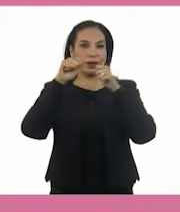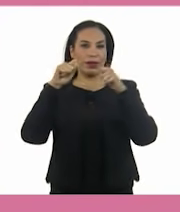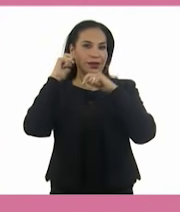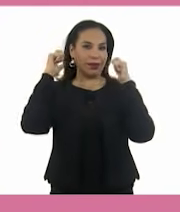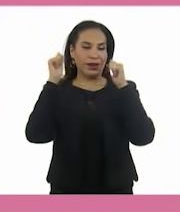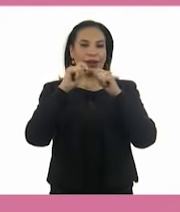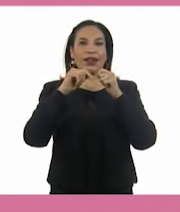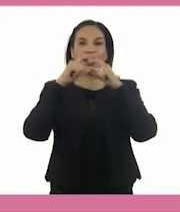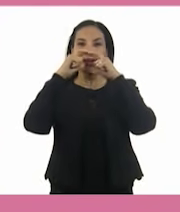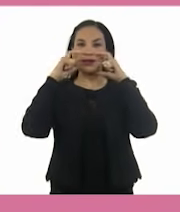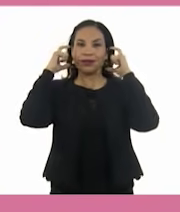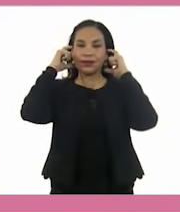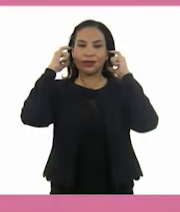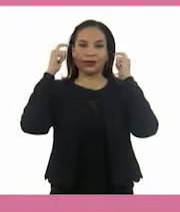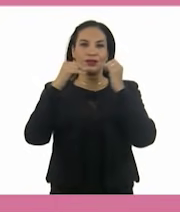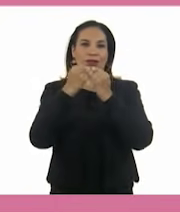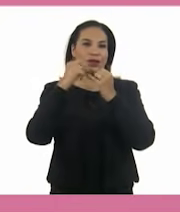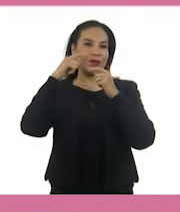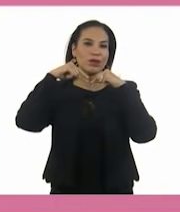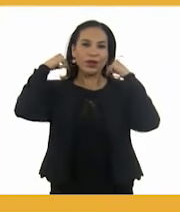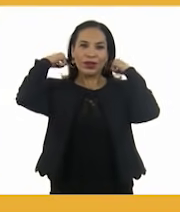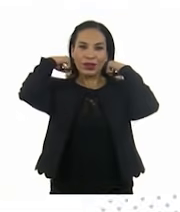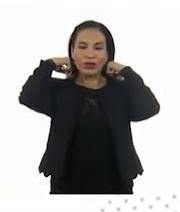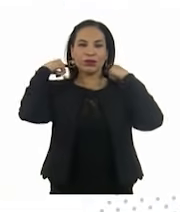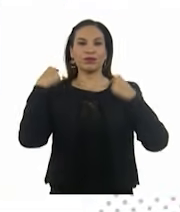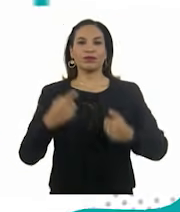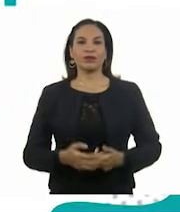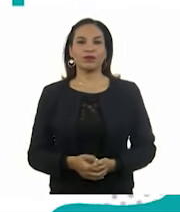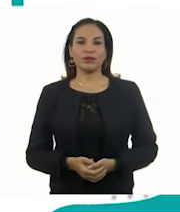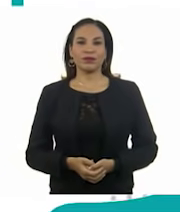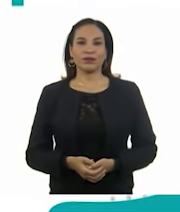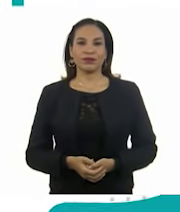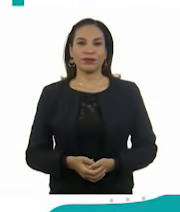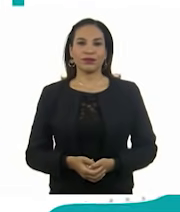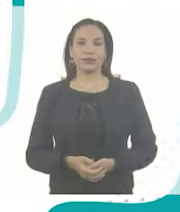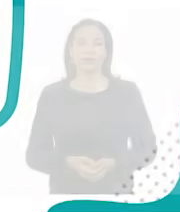cuerdas sobre tu cabeza y alrededor de tu cuello. 8.